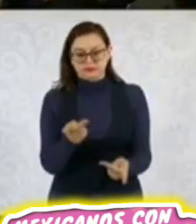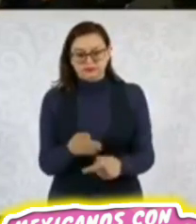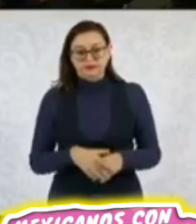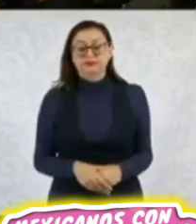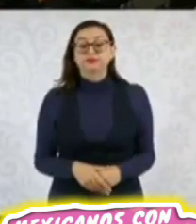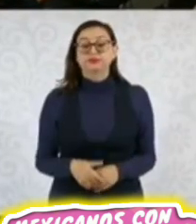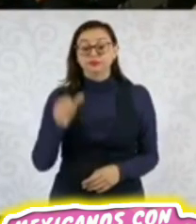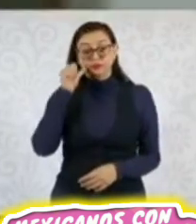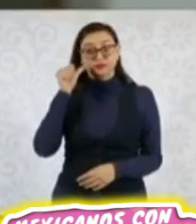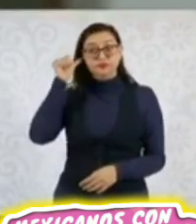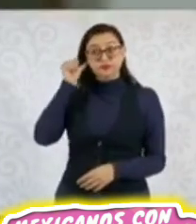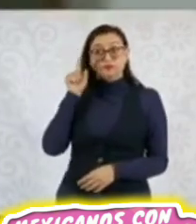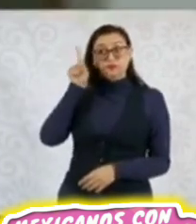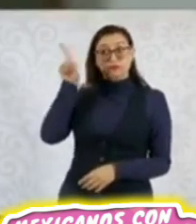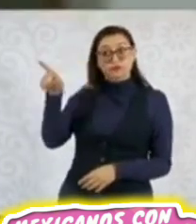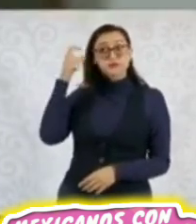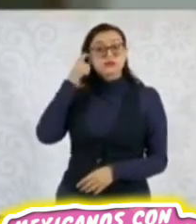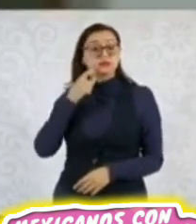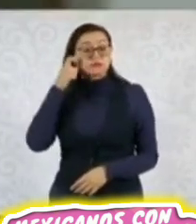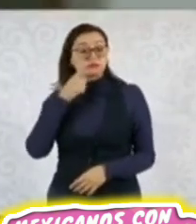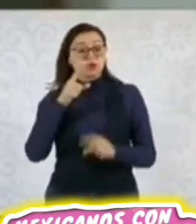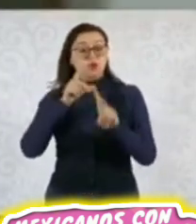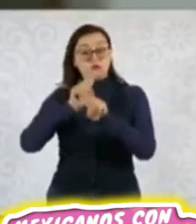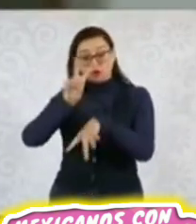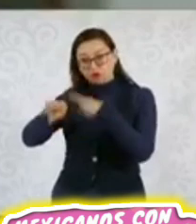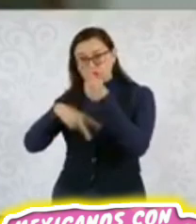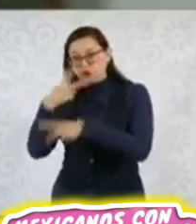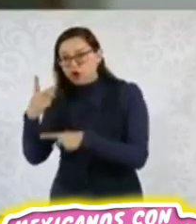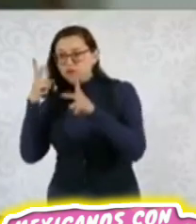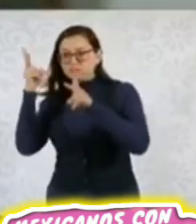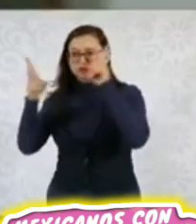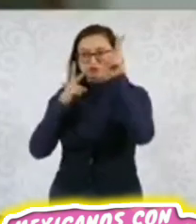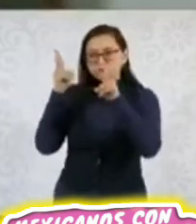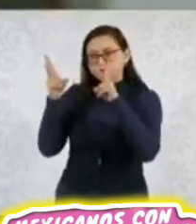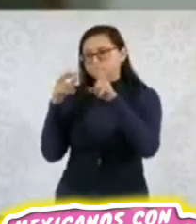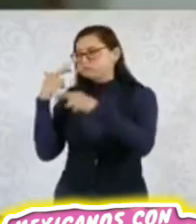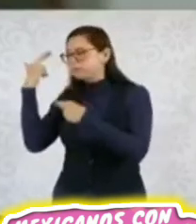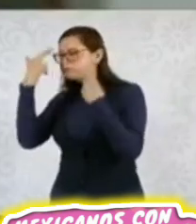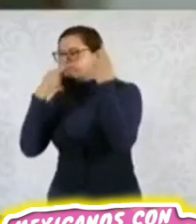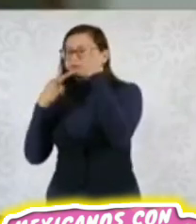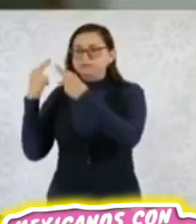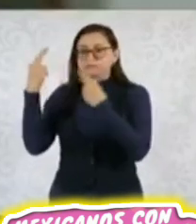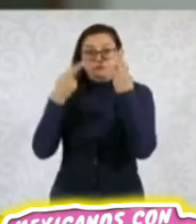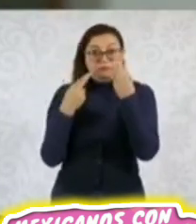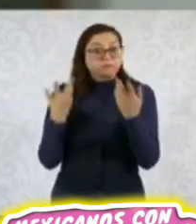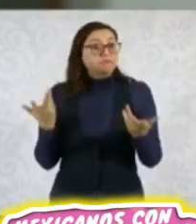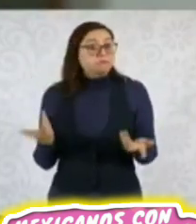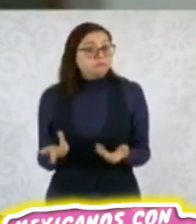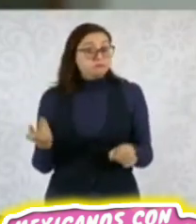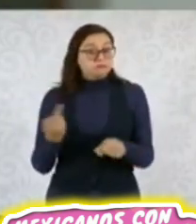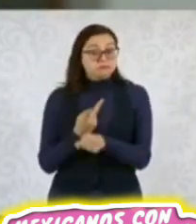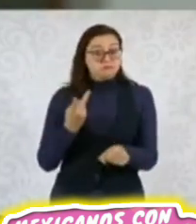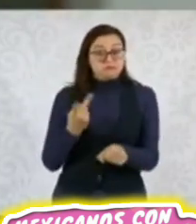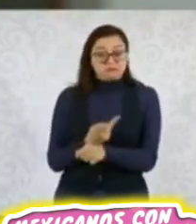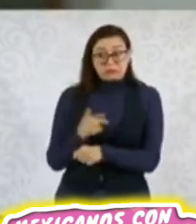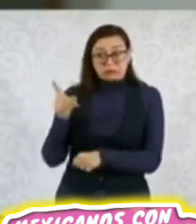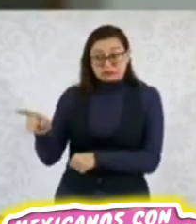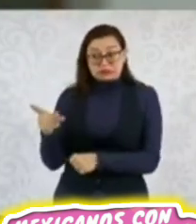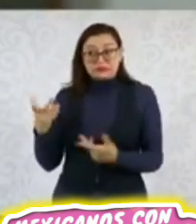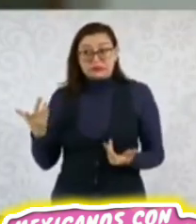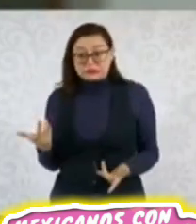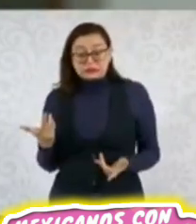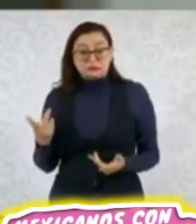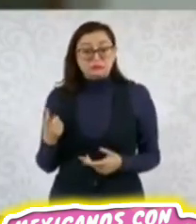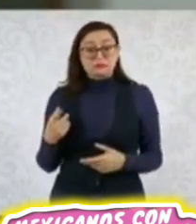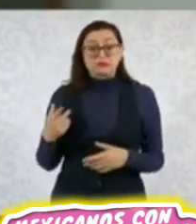Guerrero, preguntarle si ya tiene una evaluación, una síntesis de los daños, de los estragos que ha causado el huracán John. Ahora